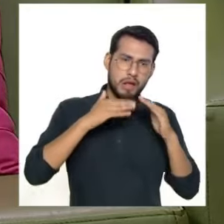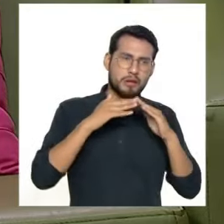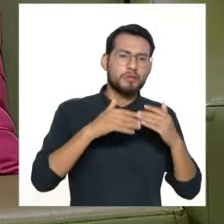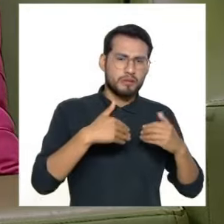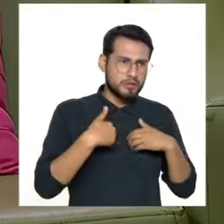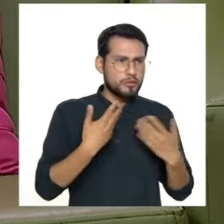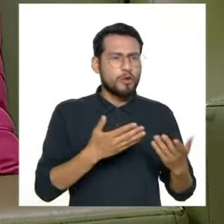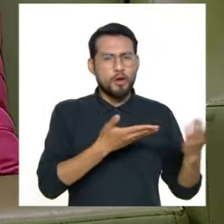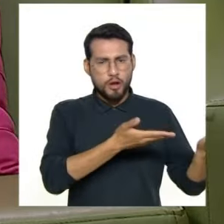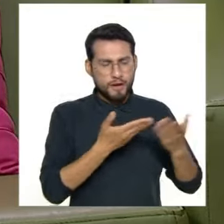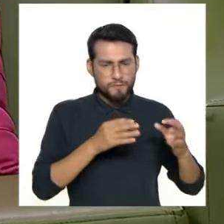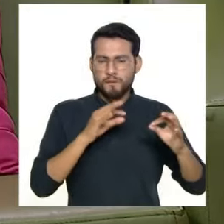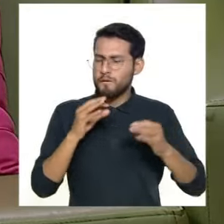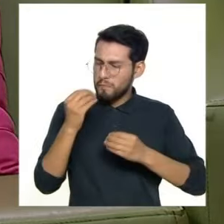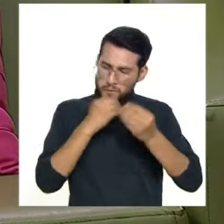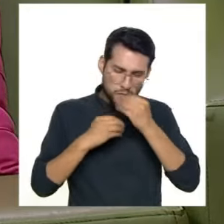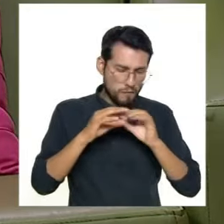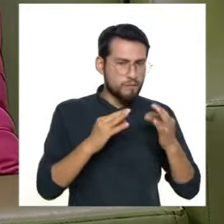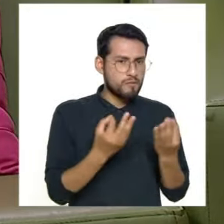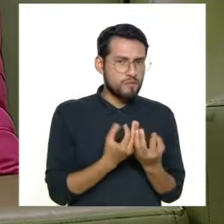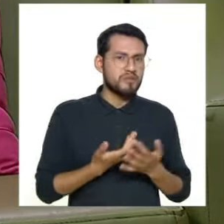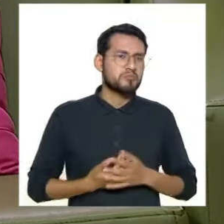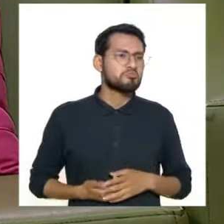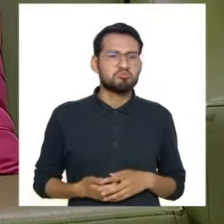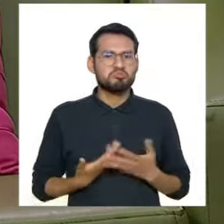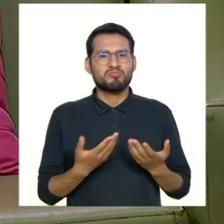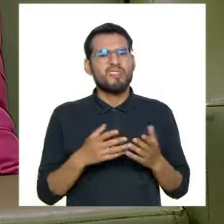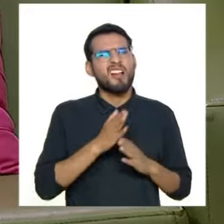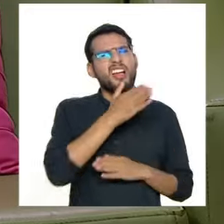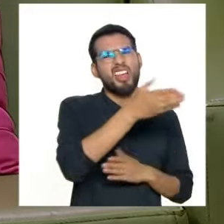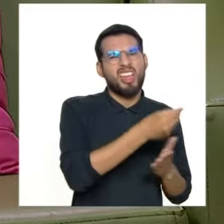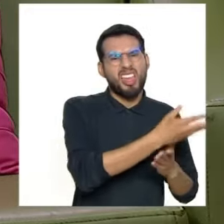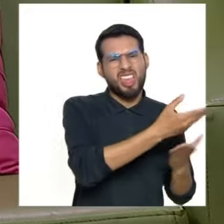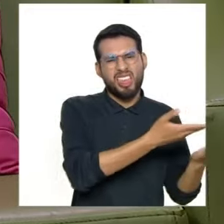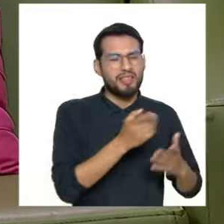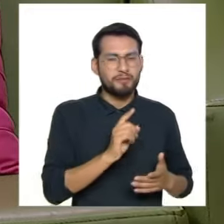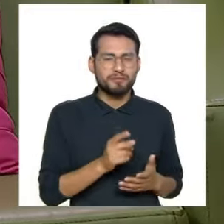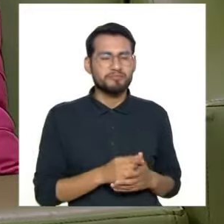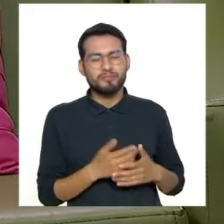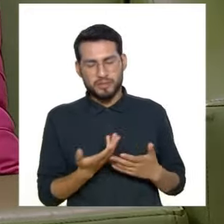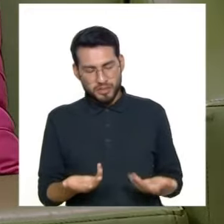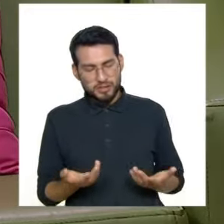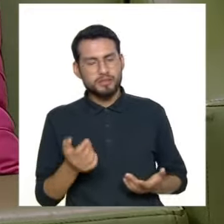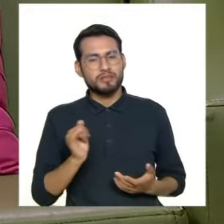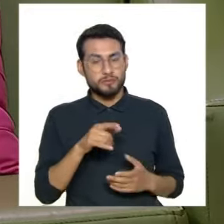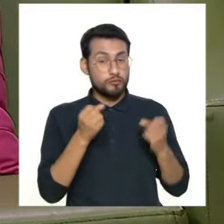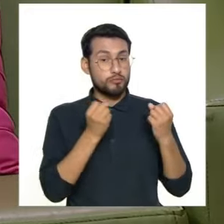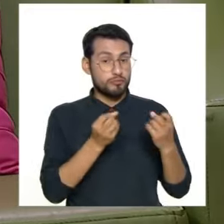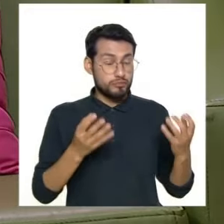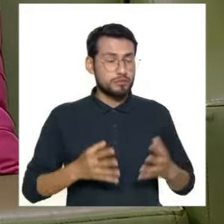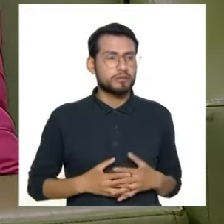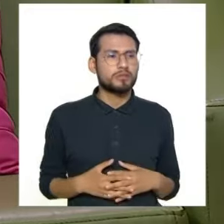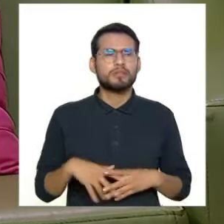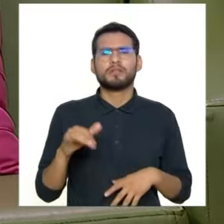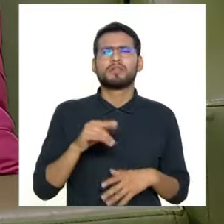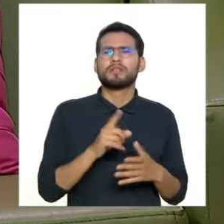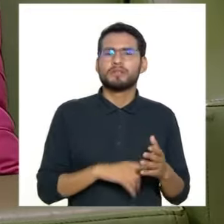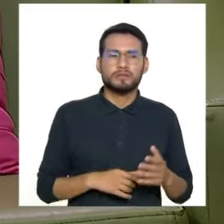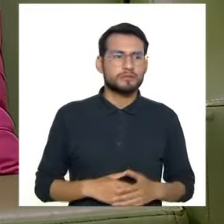pasan comparten tiempo con la familia y y es tiempo que no quieres pasar yendo de compras es otra cosa que también crece bastante Y por